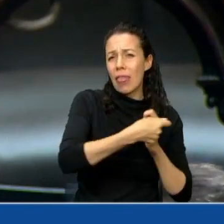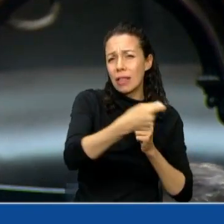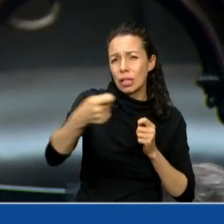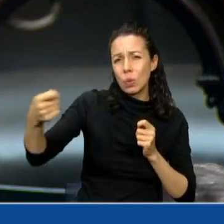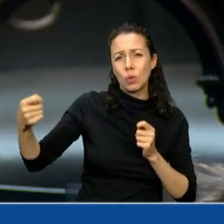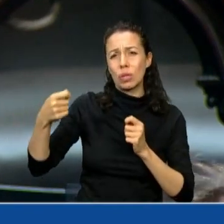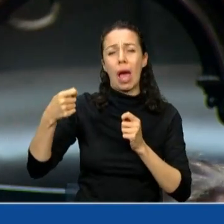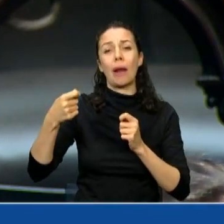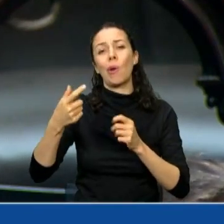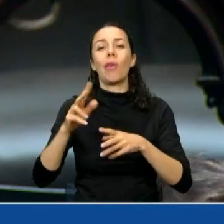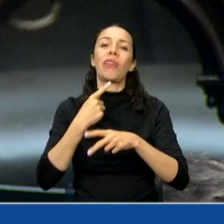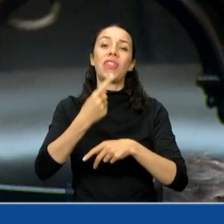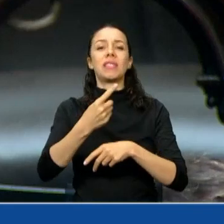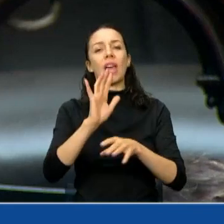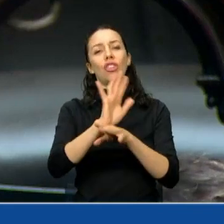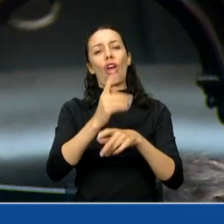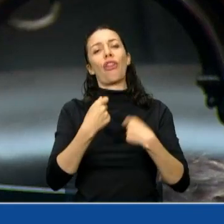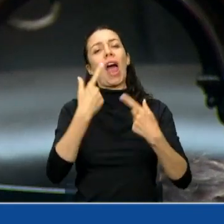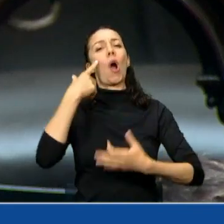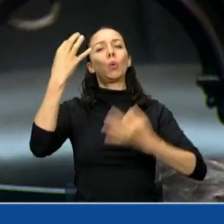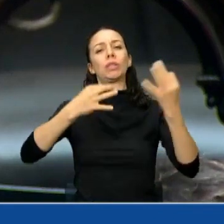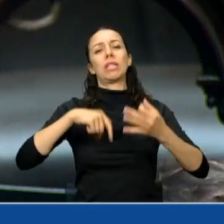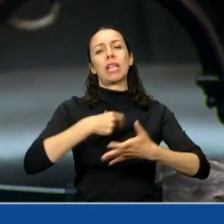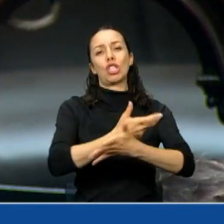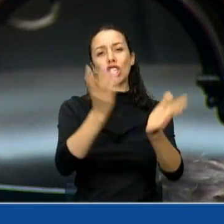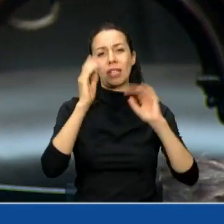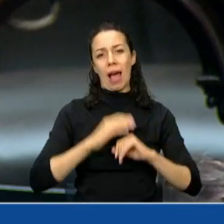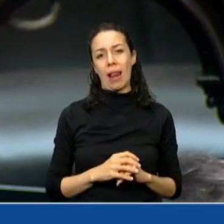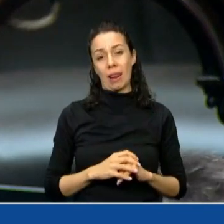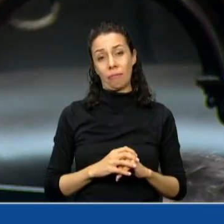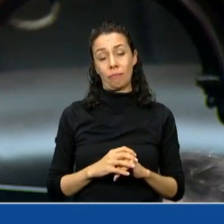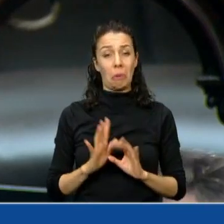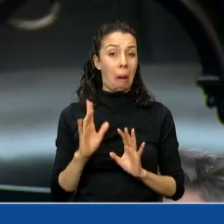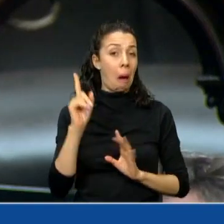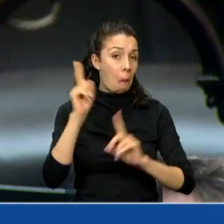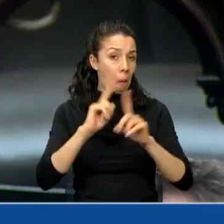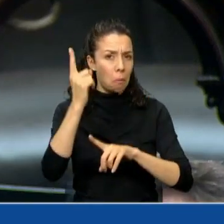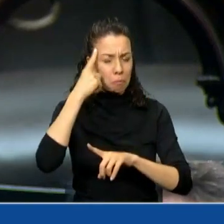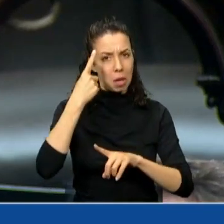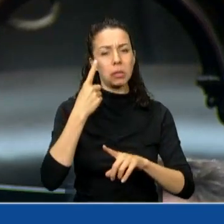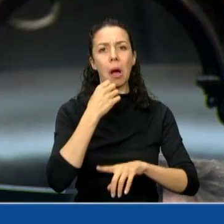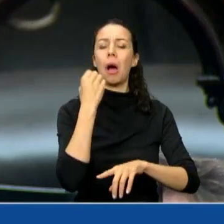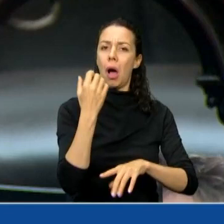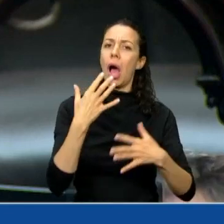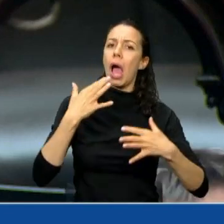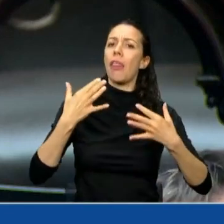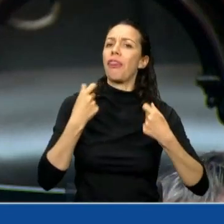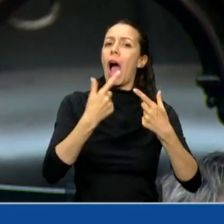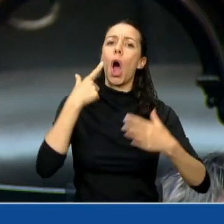El tiempo, diputada, le voy a pedir. Ya termino. Así que aún creyendo que es justo bajar impuestos a los